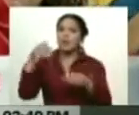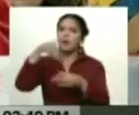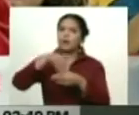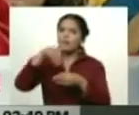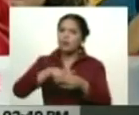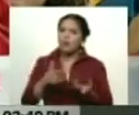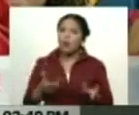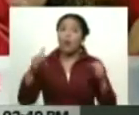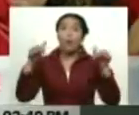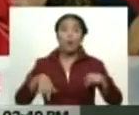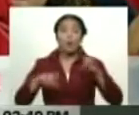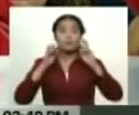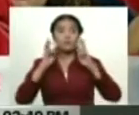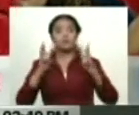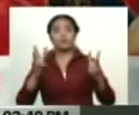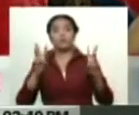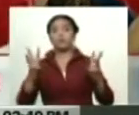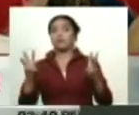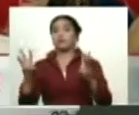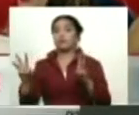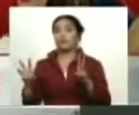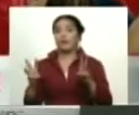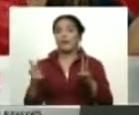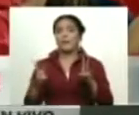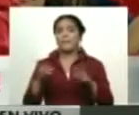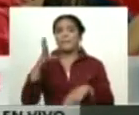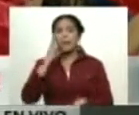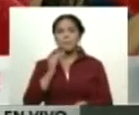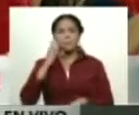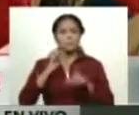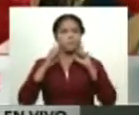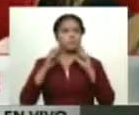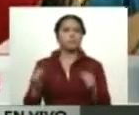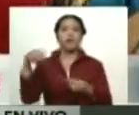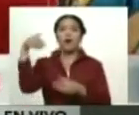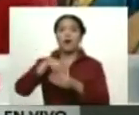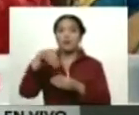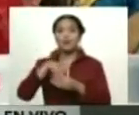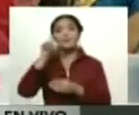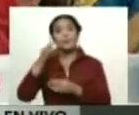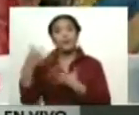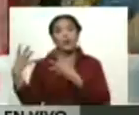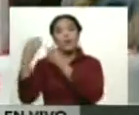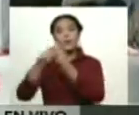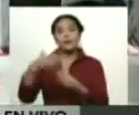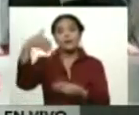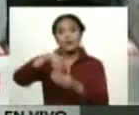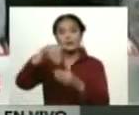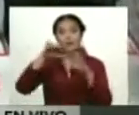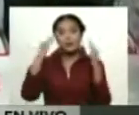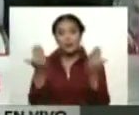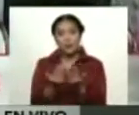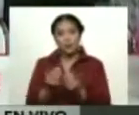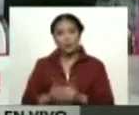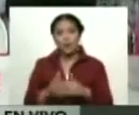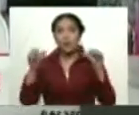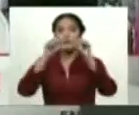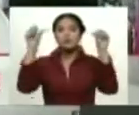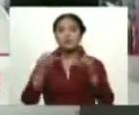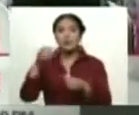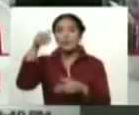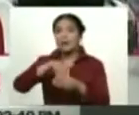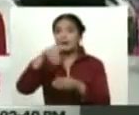es maravilla de los expertos electorales y de los acompañantes electorales del mundo. Un sistema